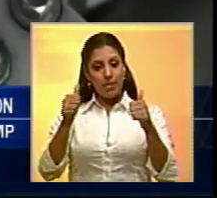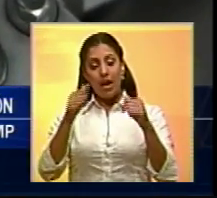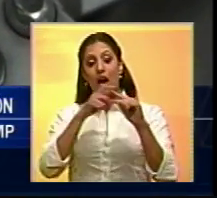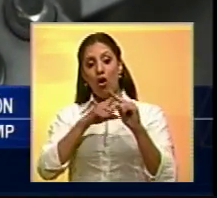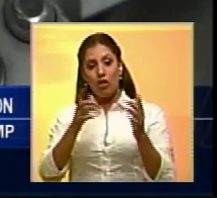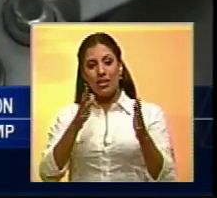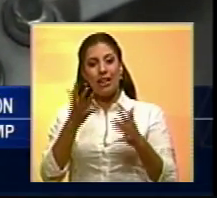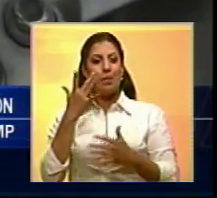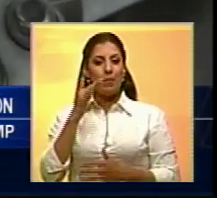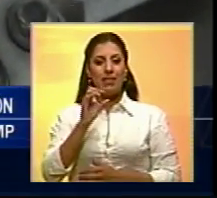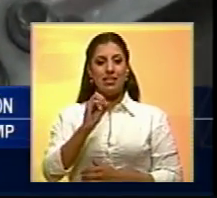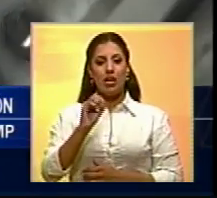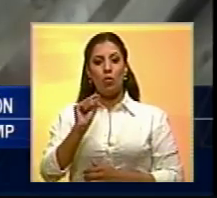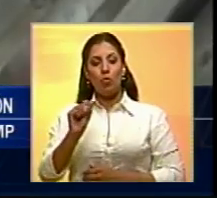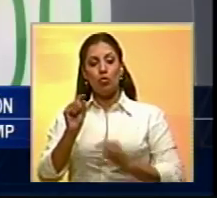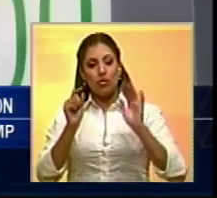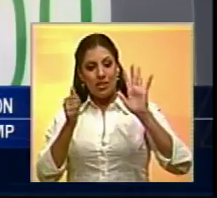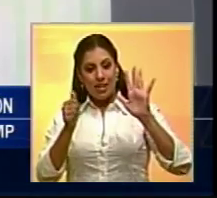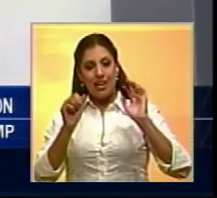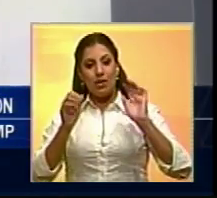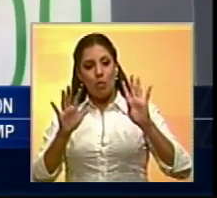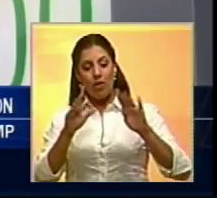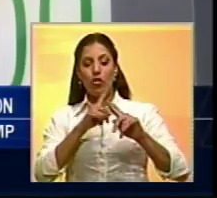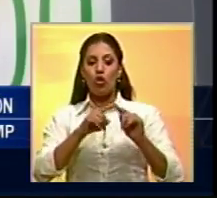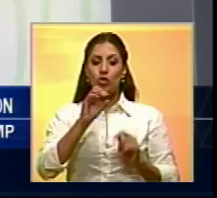con ganancias de 0.69 y